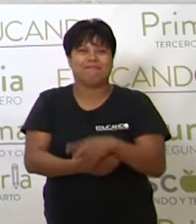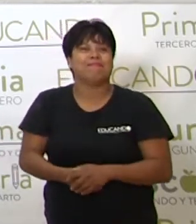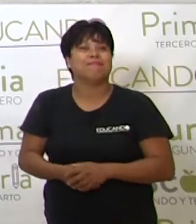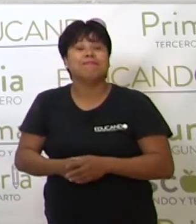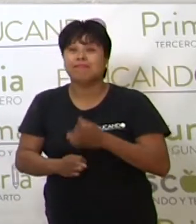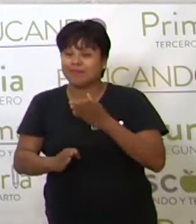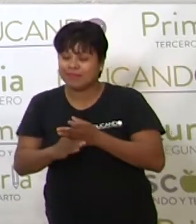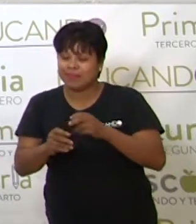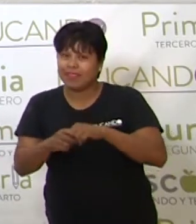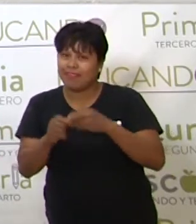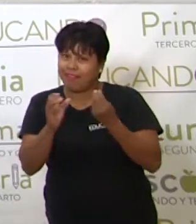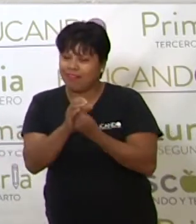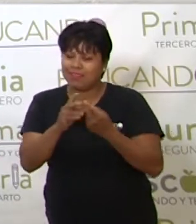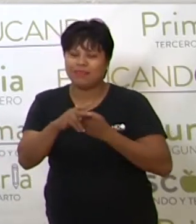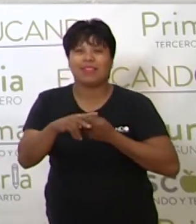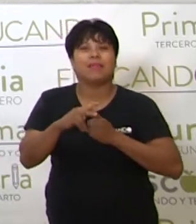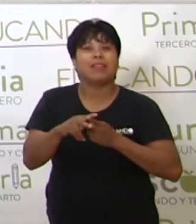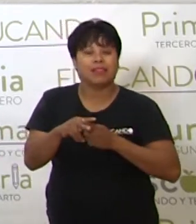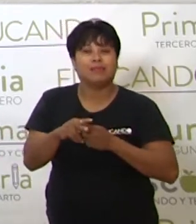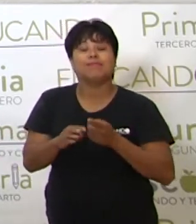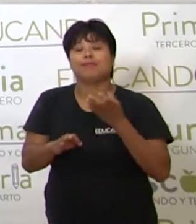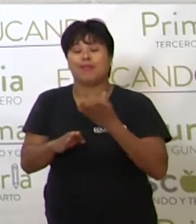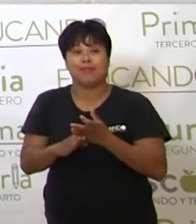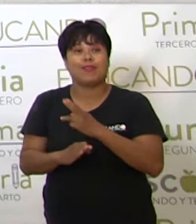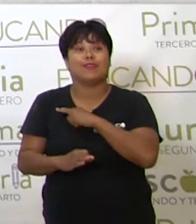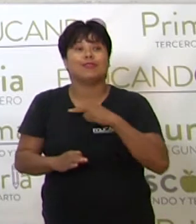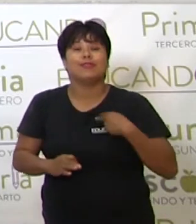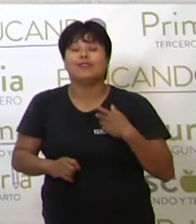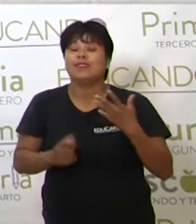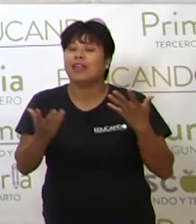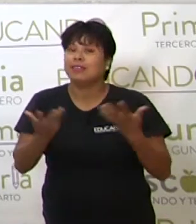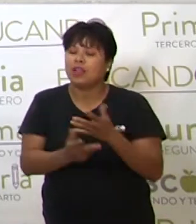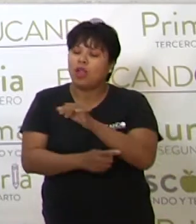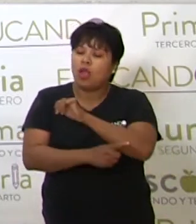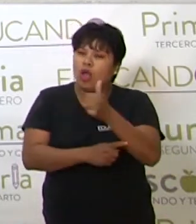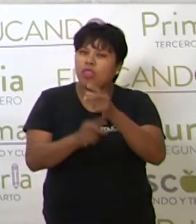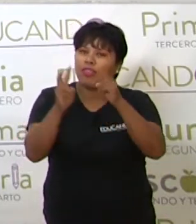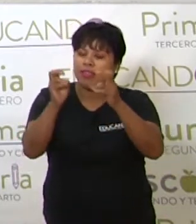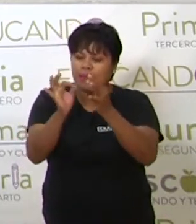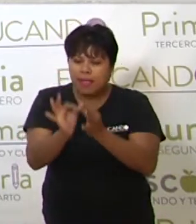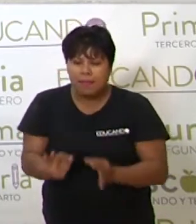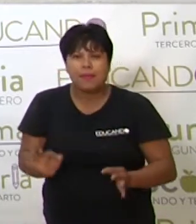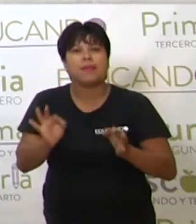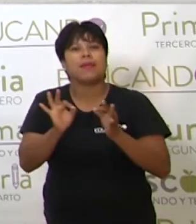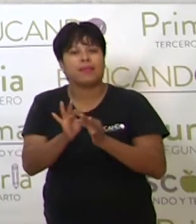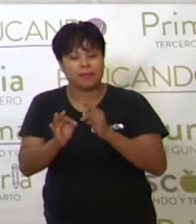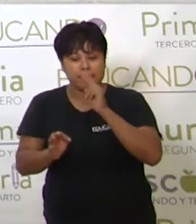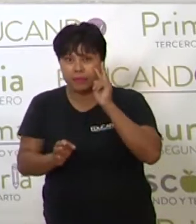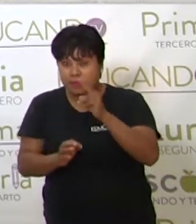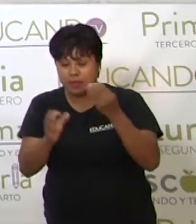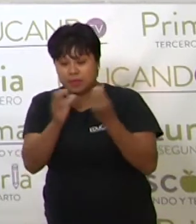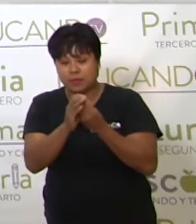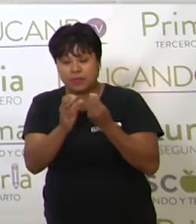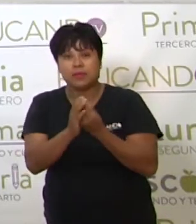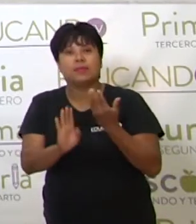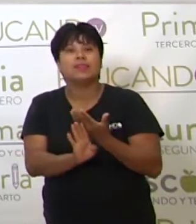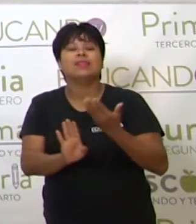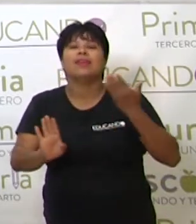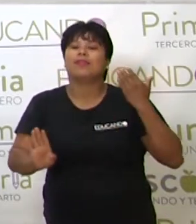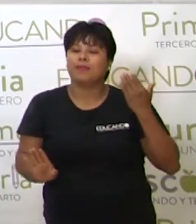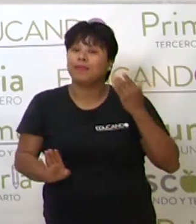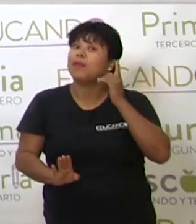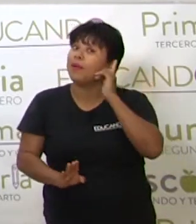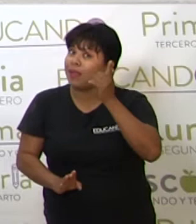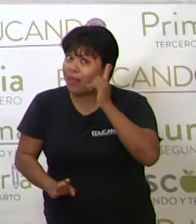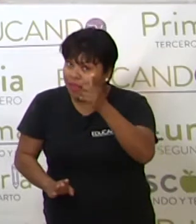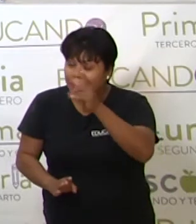desafíos matemáticos hoy vamos a tomar a tocar otro tema importante que estuvimos viendo en una sesión anterior espero que